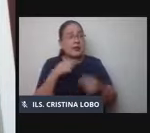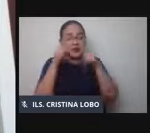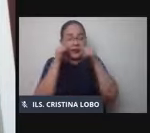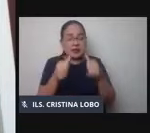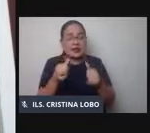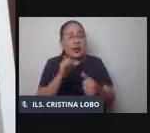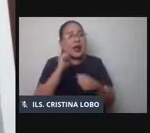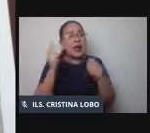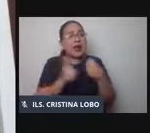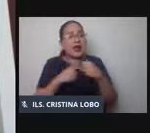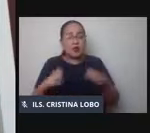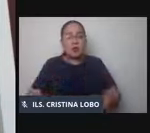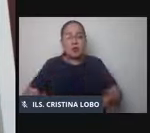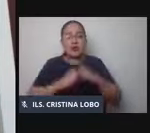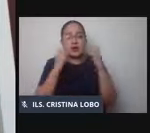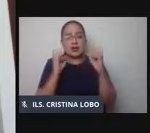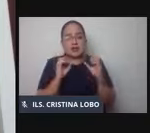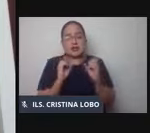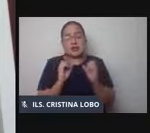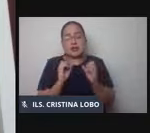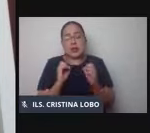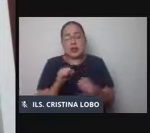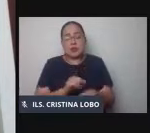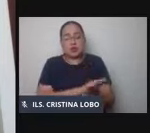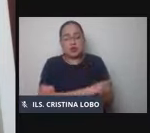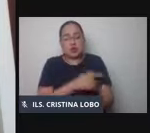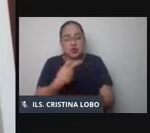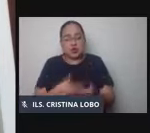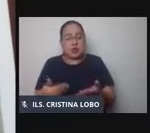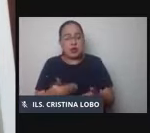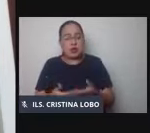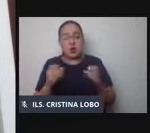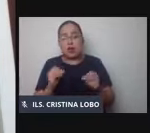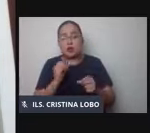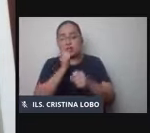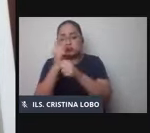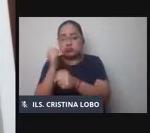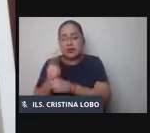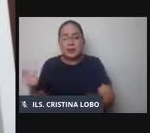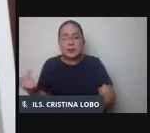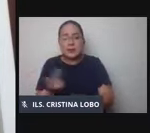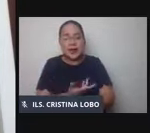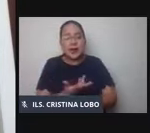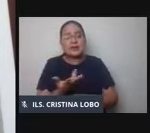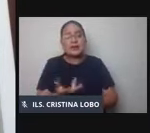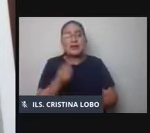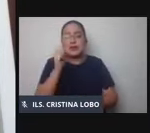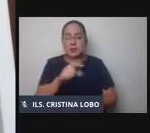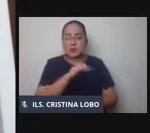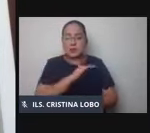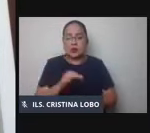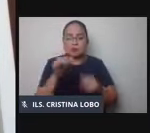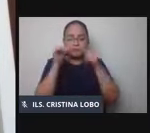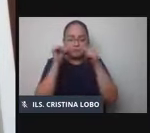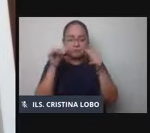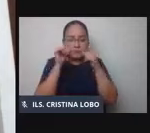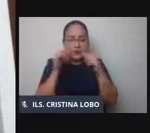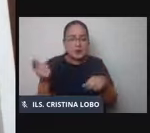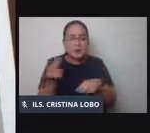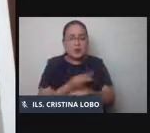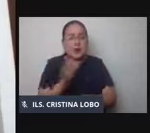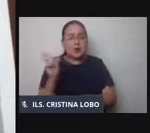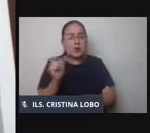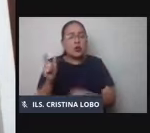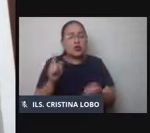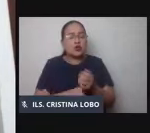emergencia, de contingencia emocional en estos momentos, o por lo menos identificarlas y estar sensibles a la hora del regreso a la